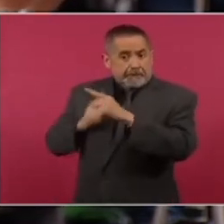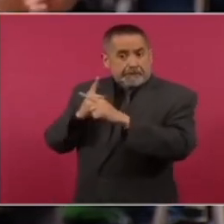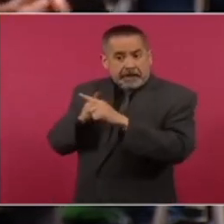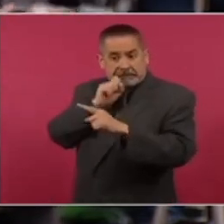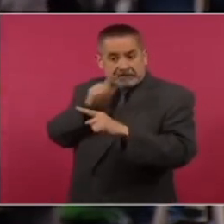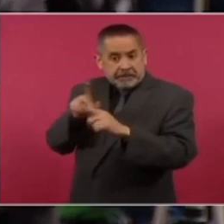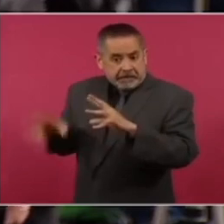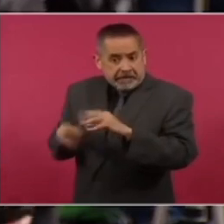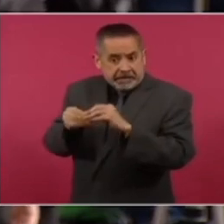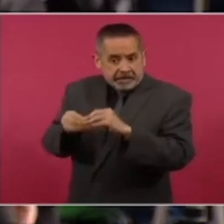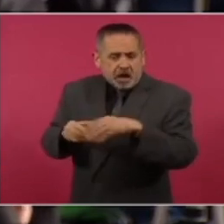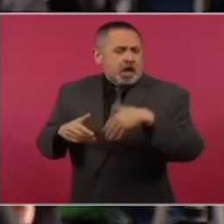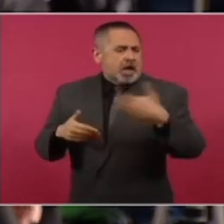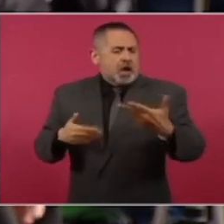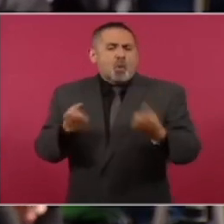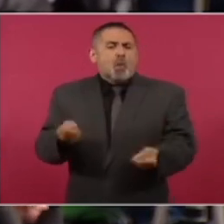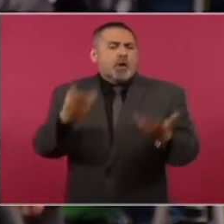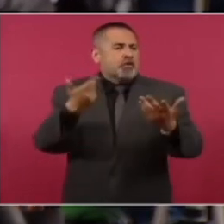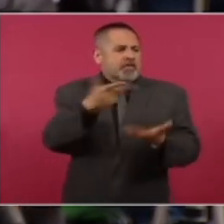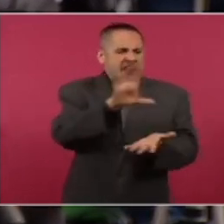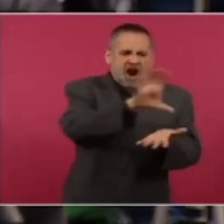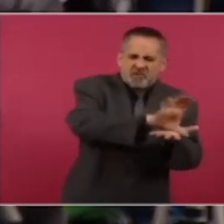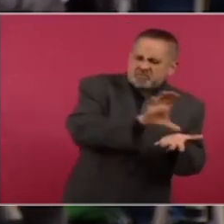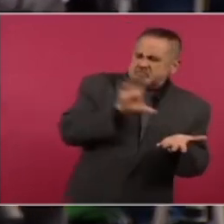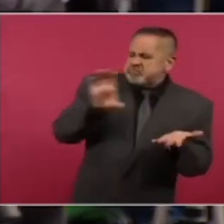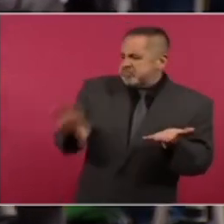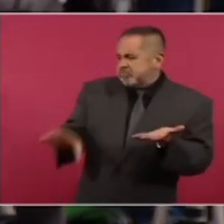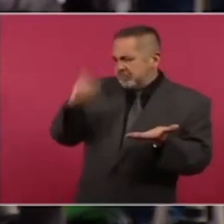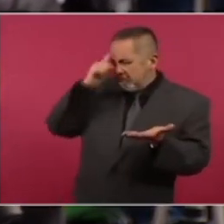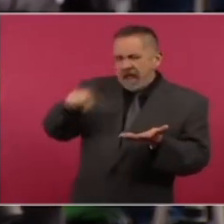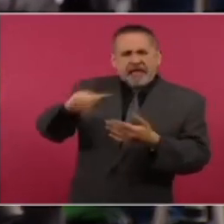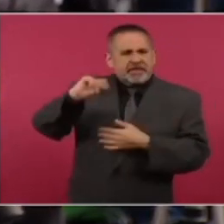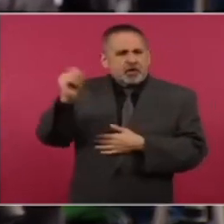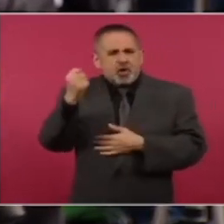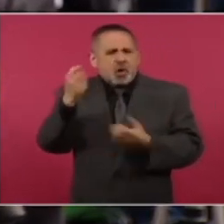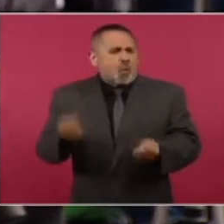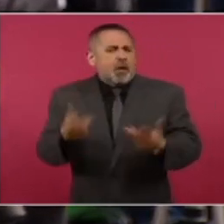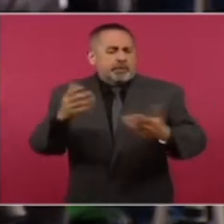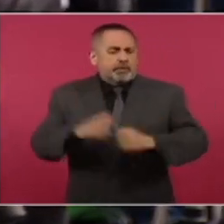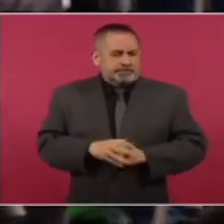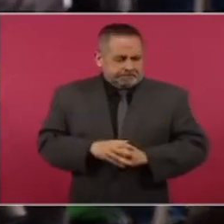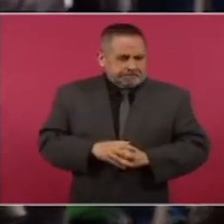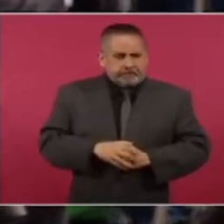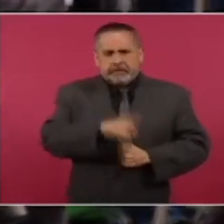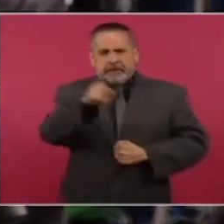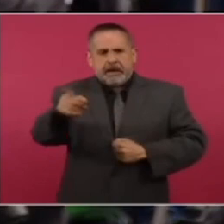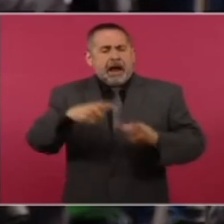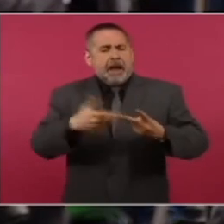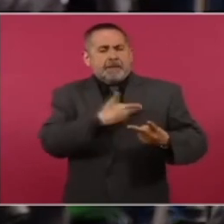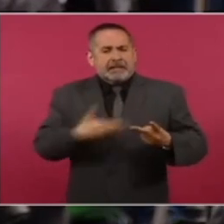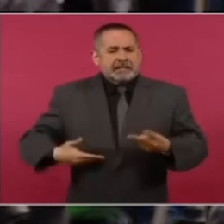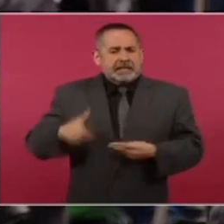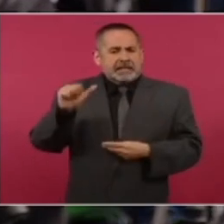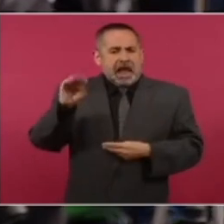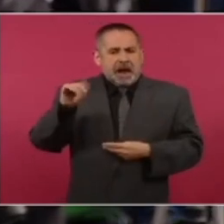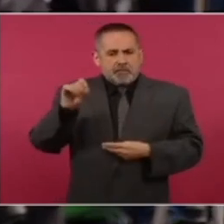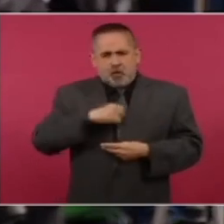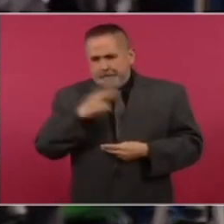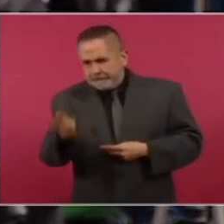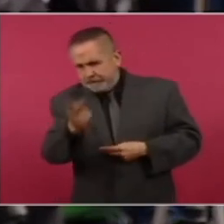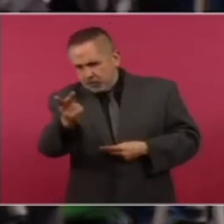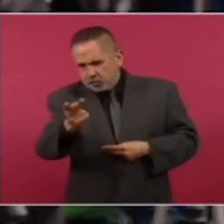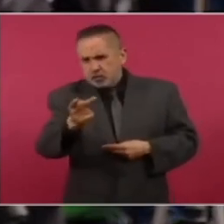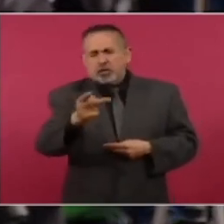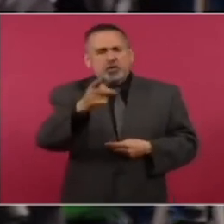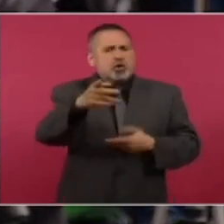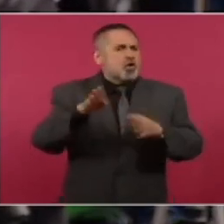y qué cantidad va a invertir Estados Unidos en mejoras tecnológicas. Al presidente López Obrador preguntarle cómo se va a